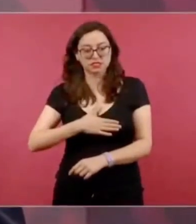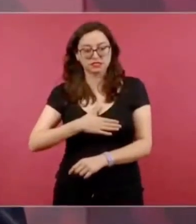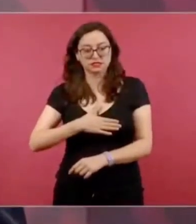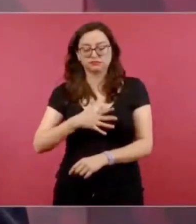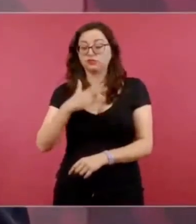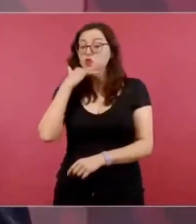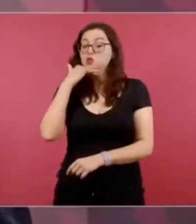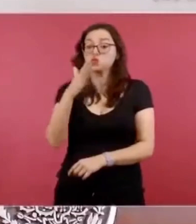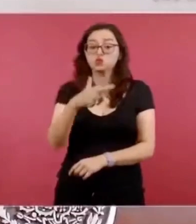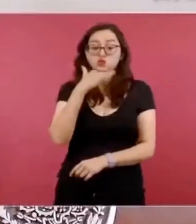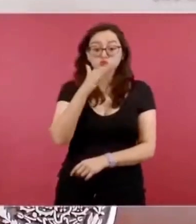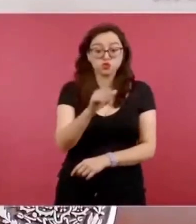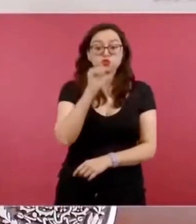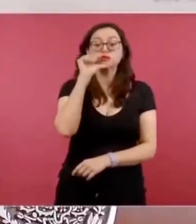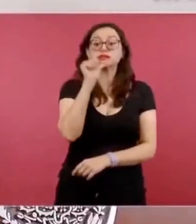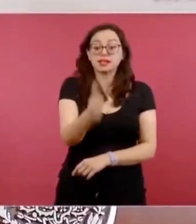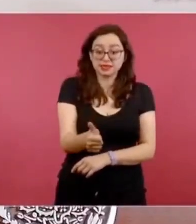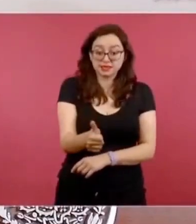incorruptibles.